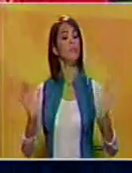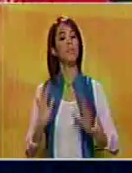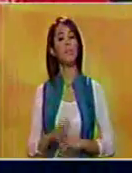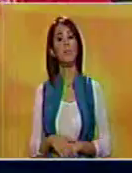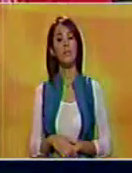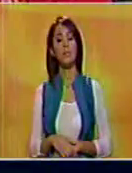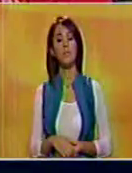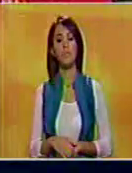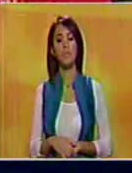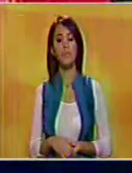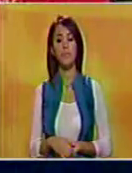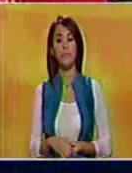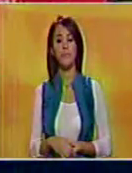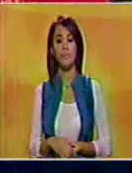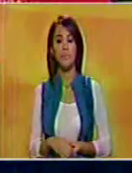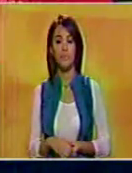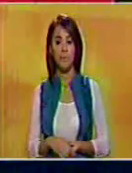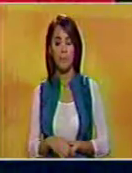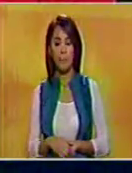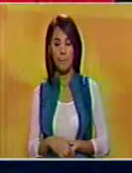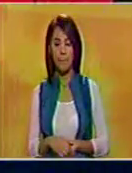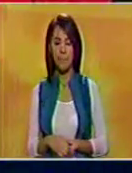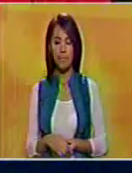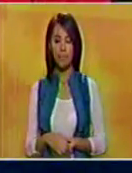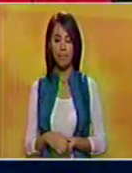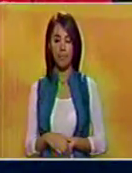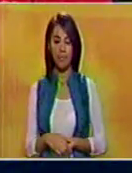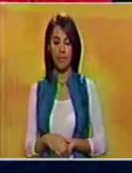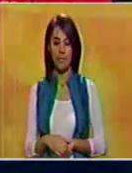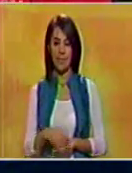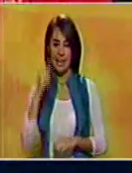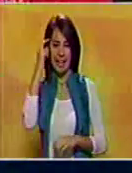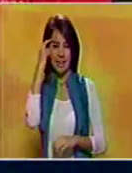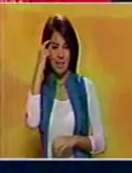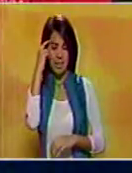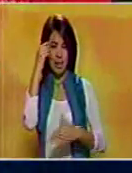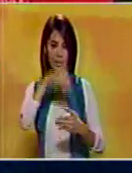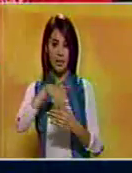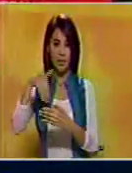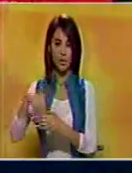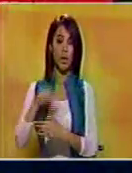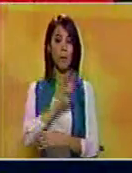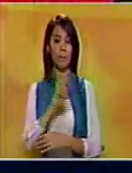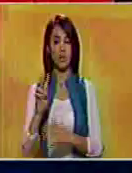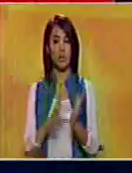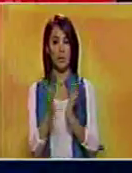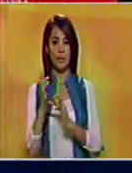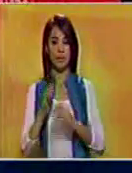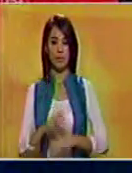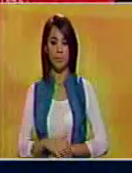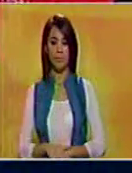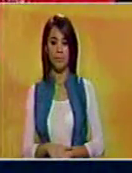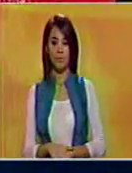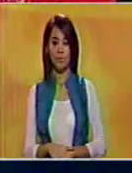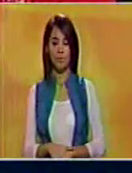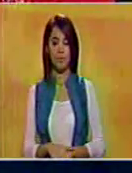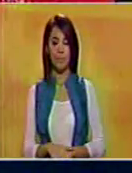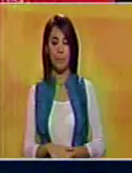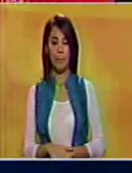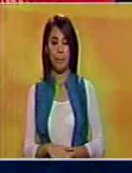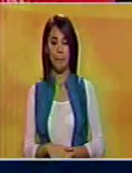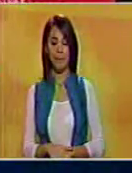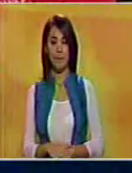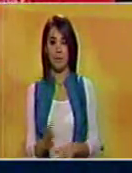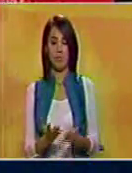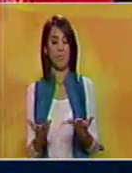nada. Oye, la fecha de las elecciones del 22 de abril no fue